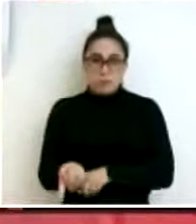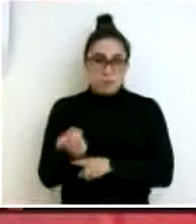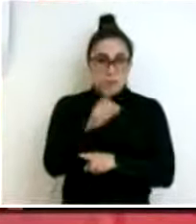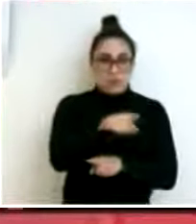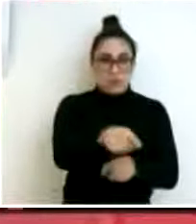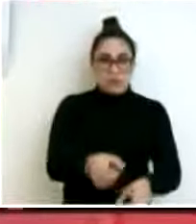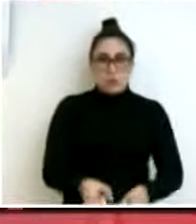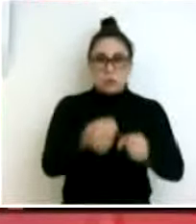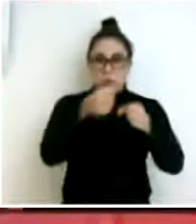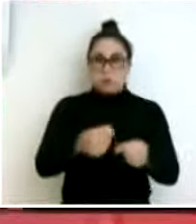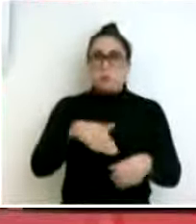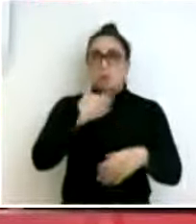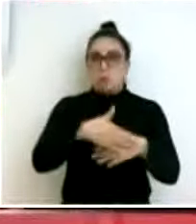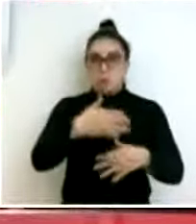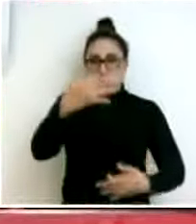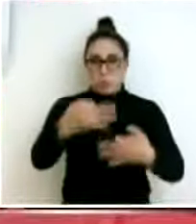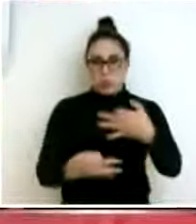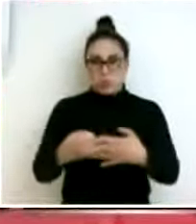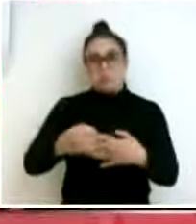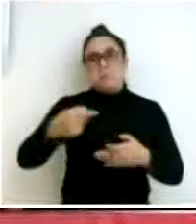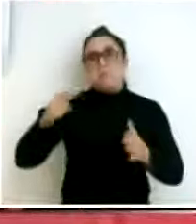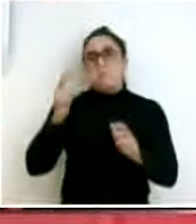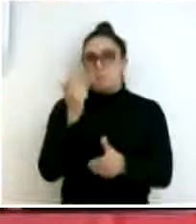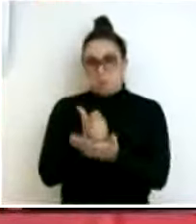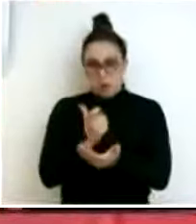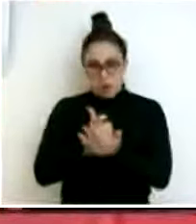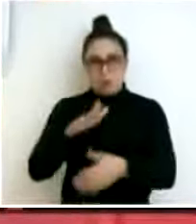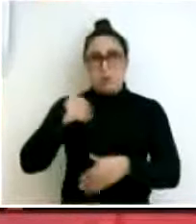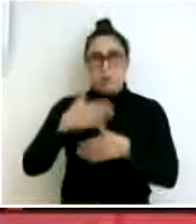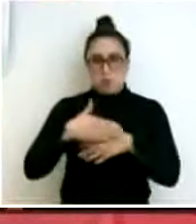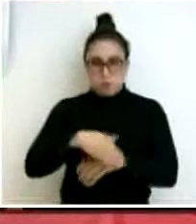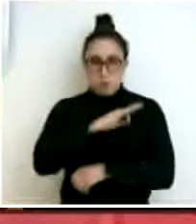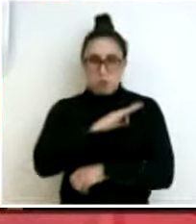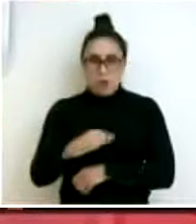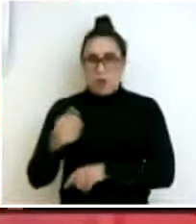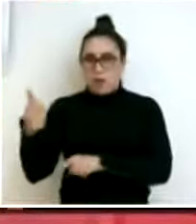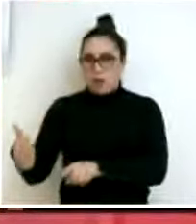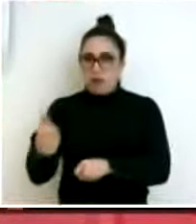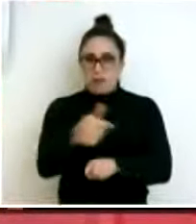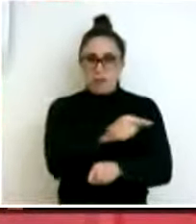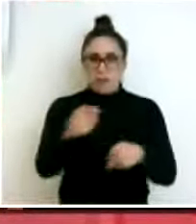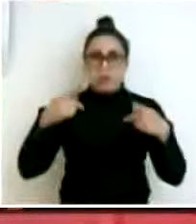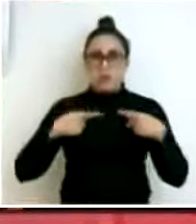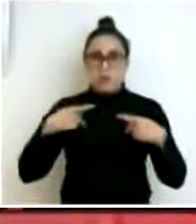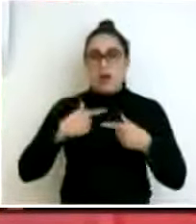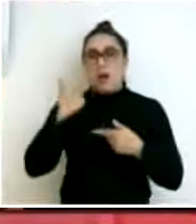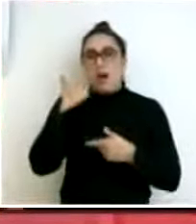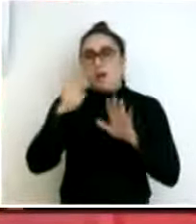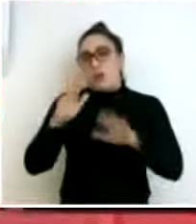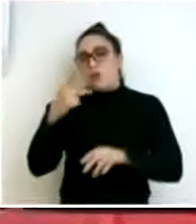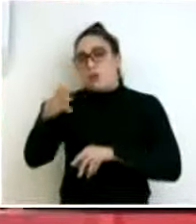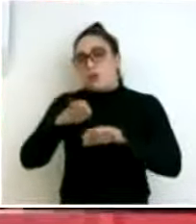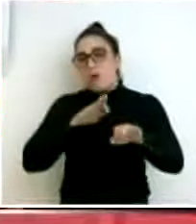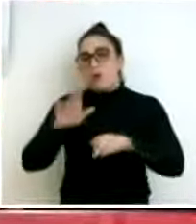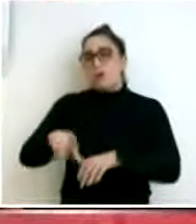juzgarnos y ponernos a cada uno en nuestro sitio. Que así sea.